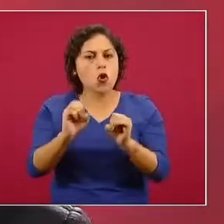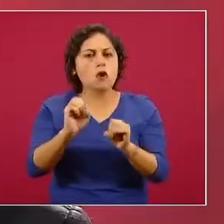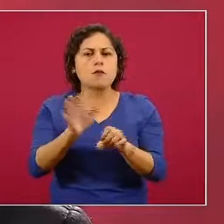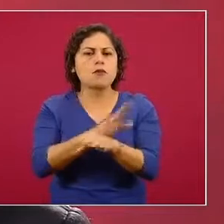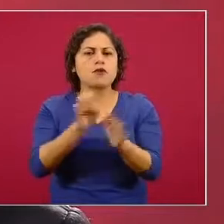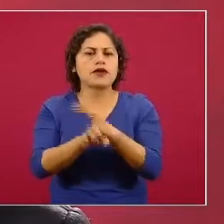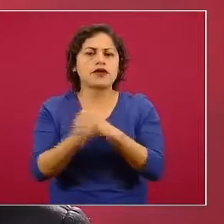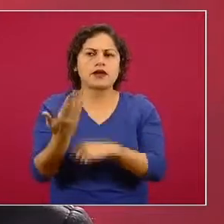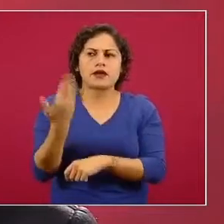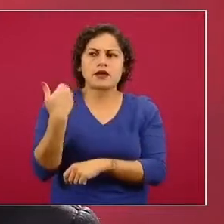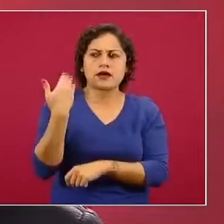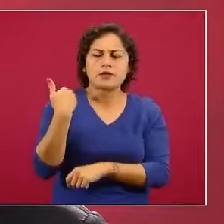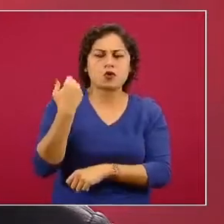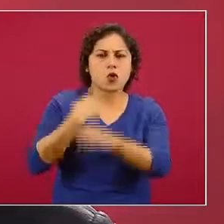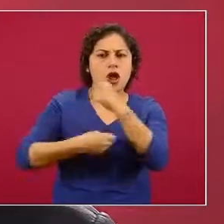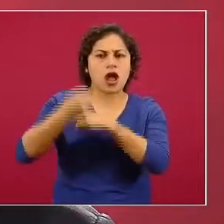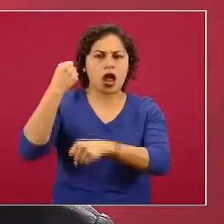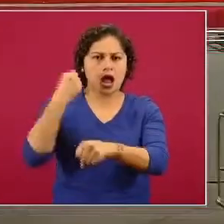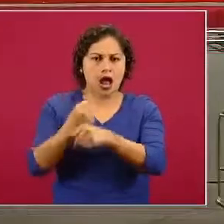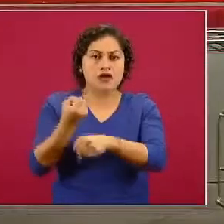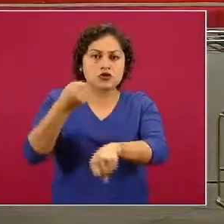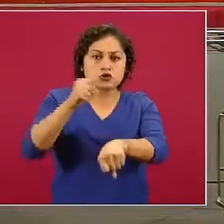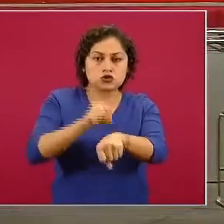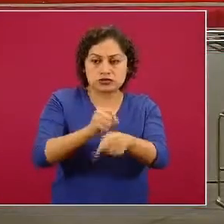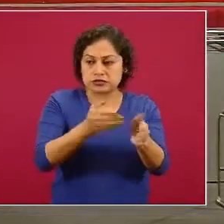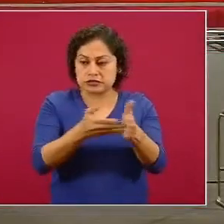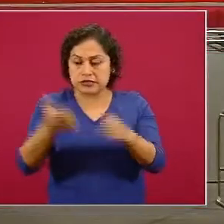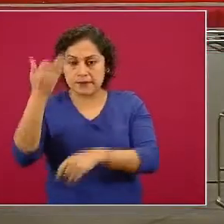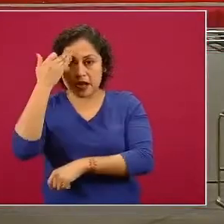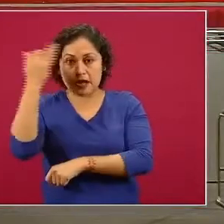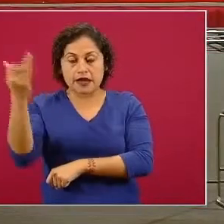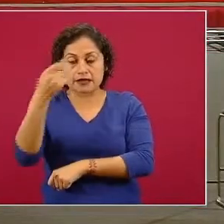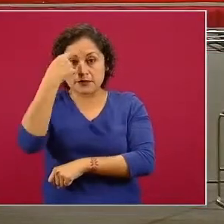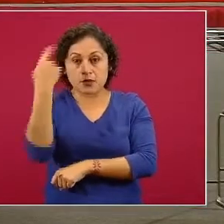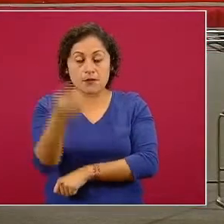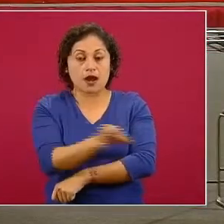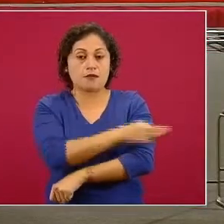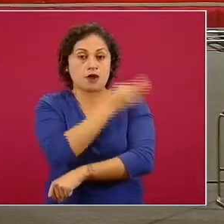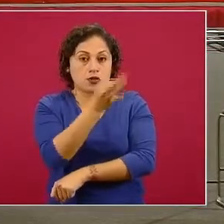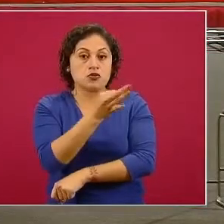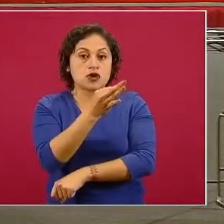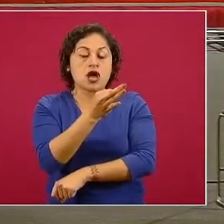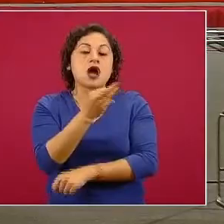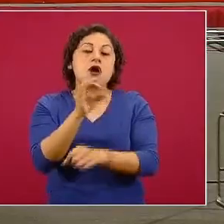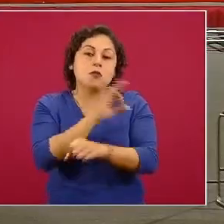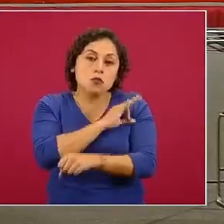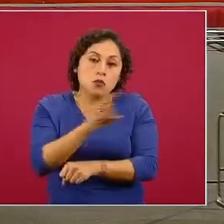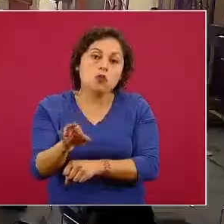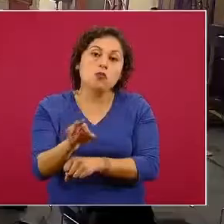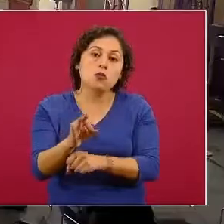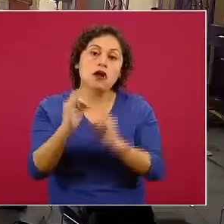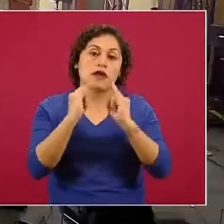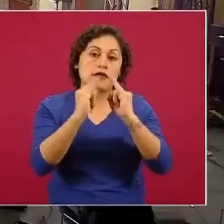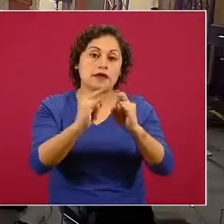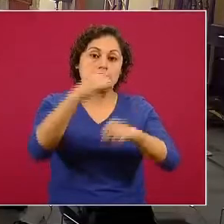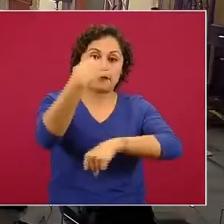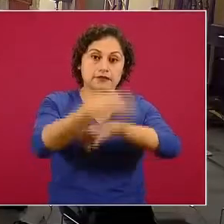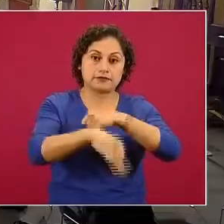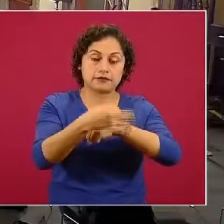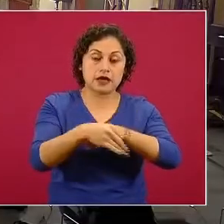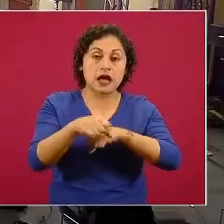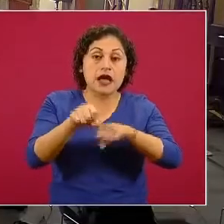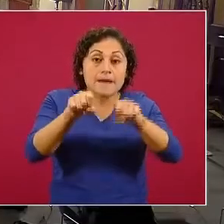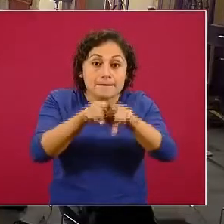semanas nacionales de salud, se ponen también kioscos móviles. Esto no se puede hacer, kioscos móviles con